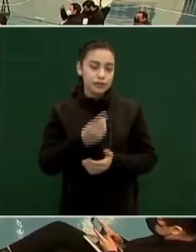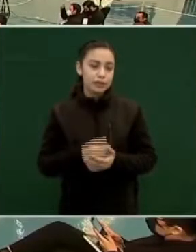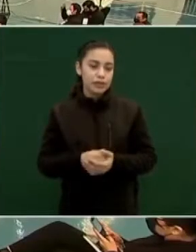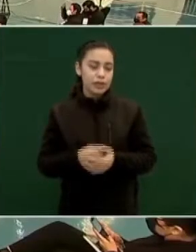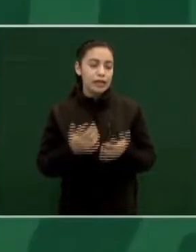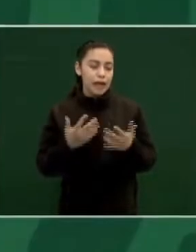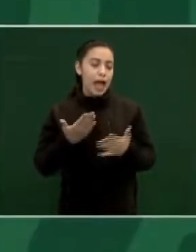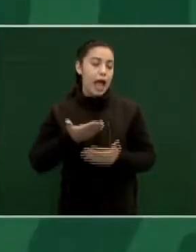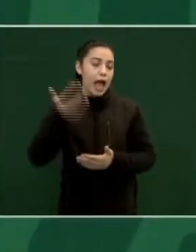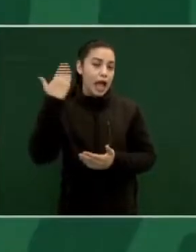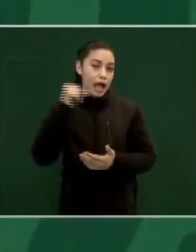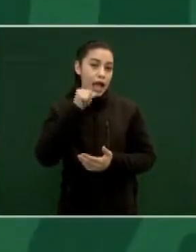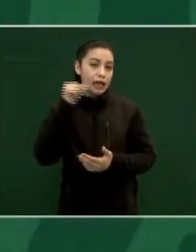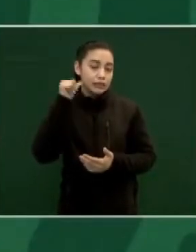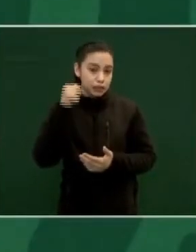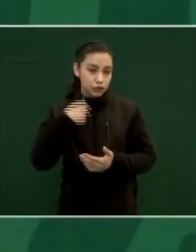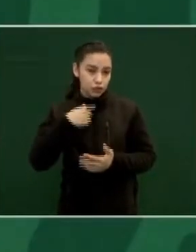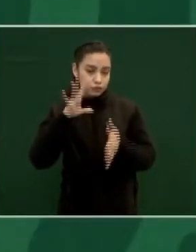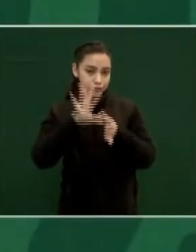No es una ruptura,